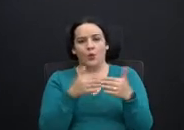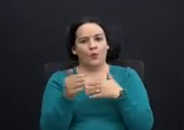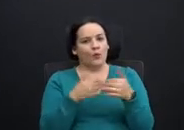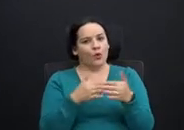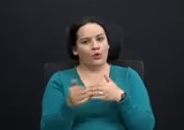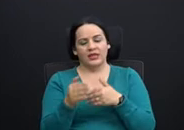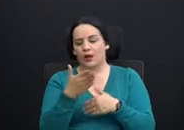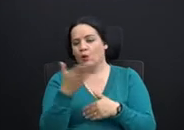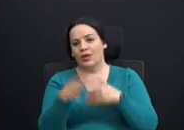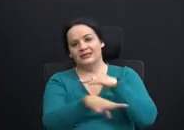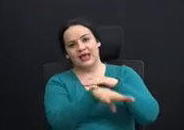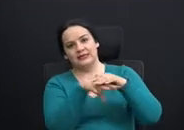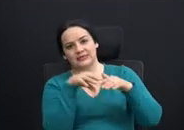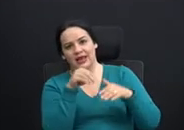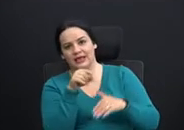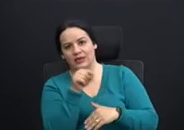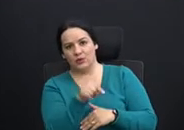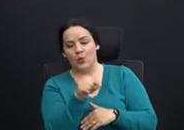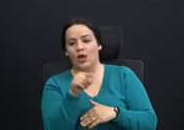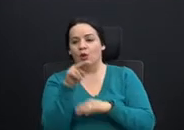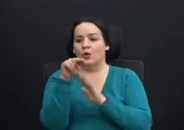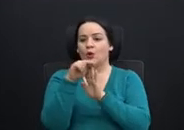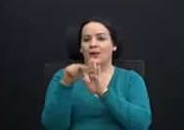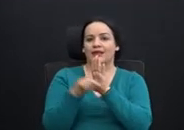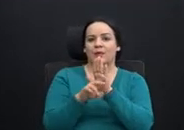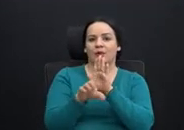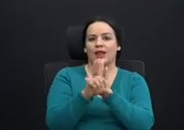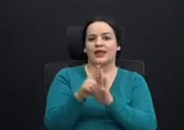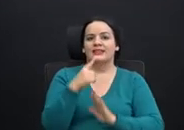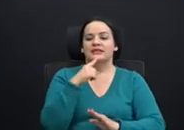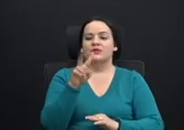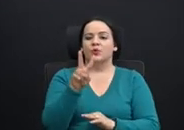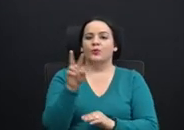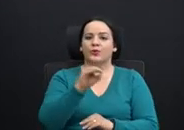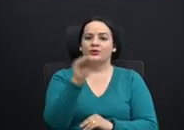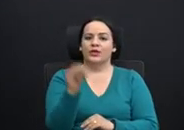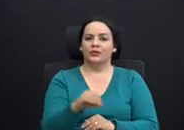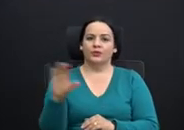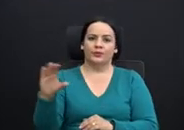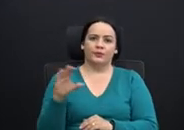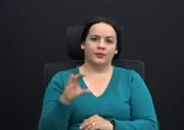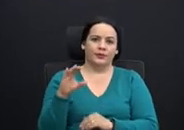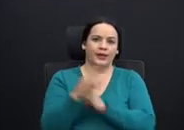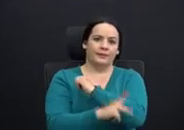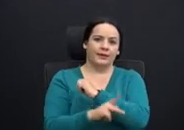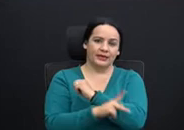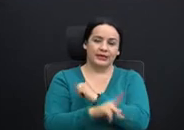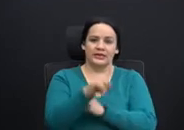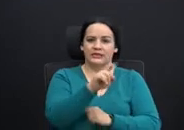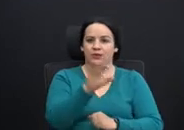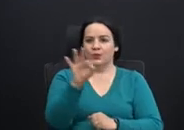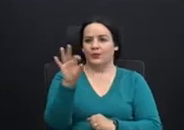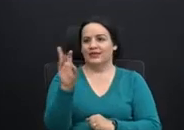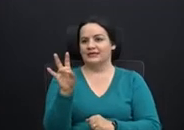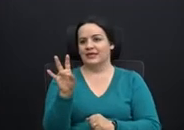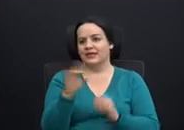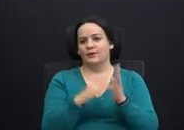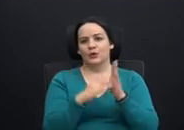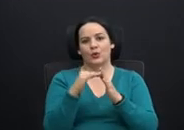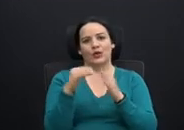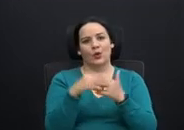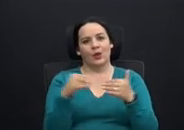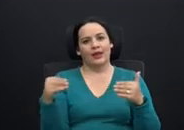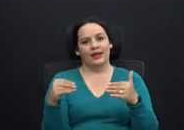extraído, que la normativa legal indica que solo el 2% queda en las arcas del Estado. Si hubieran sido 197 millones de dólares, lo